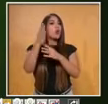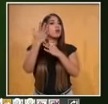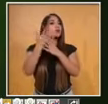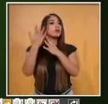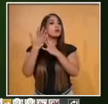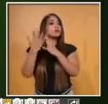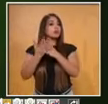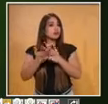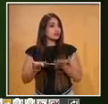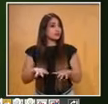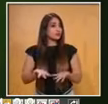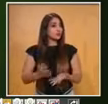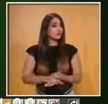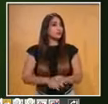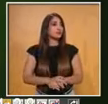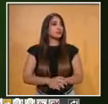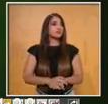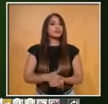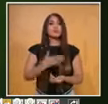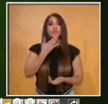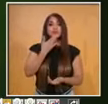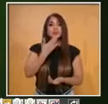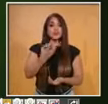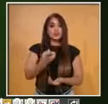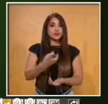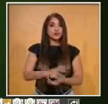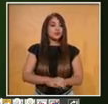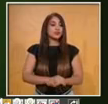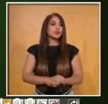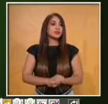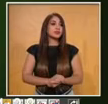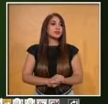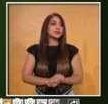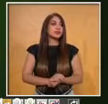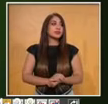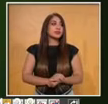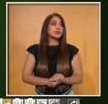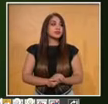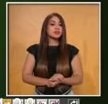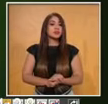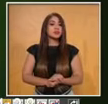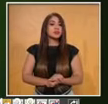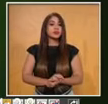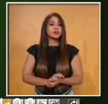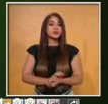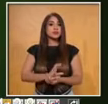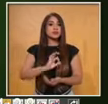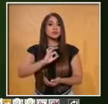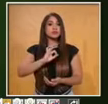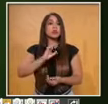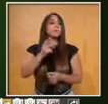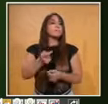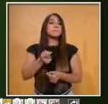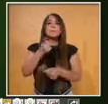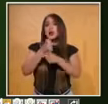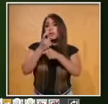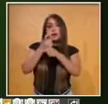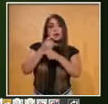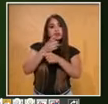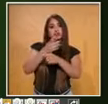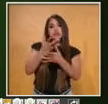representando? Muy bien, para que puedas completarlo, lo primero que debes hacer es tener en